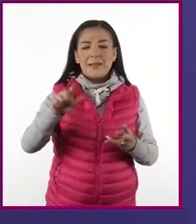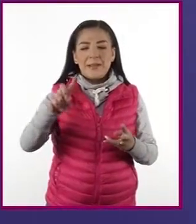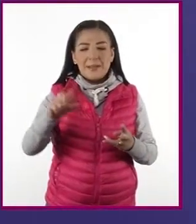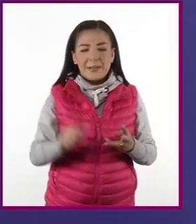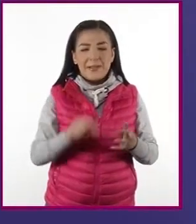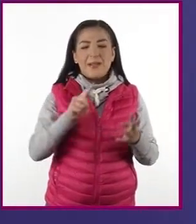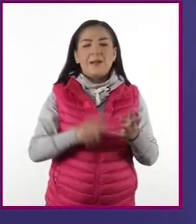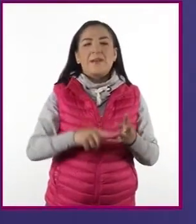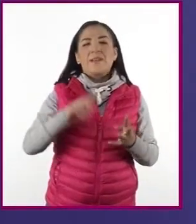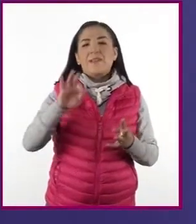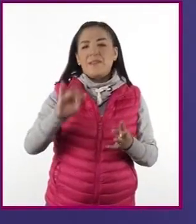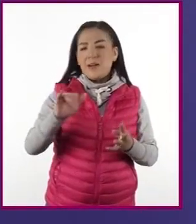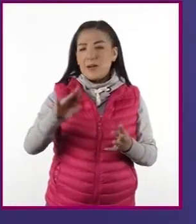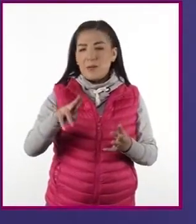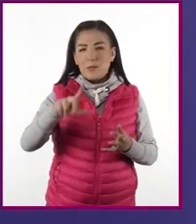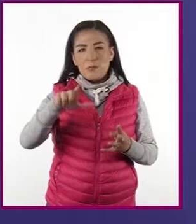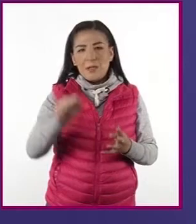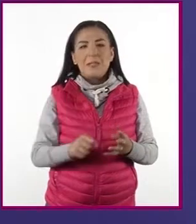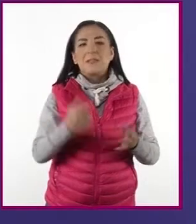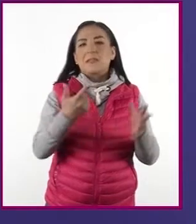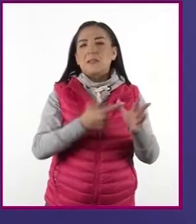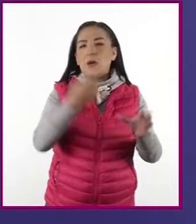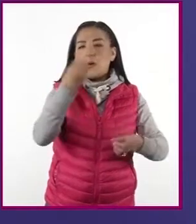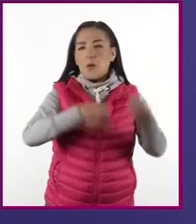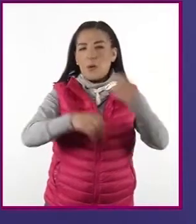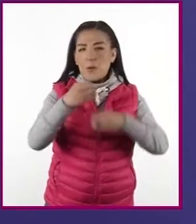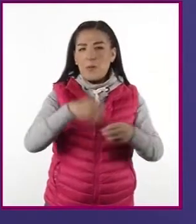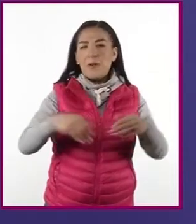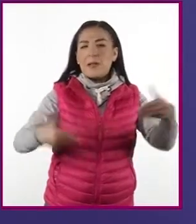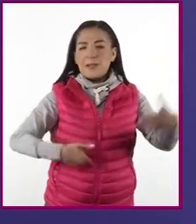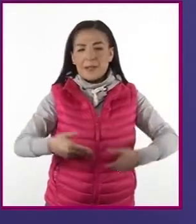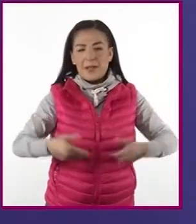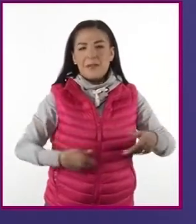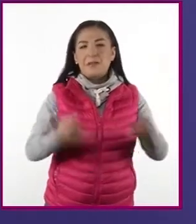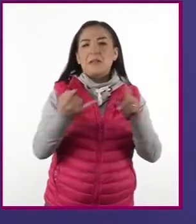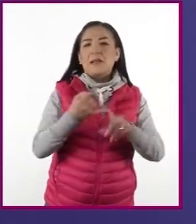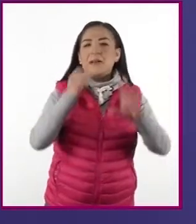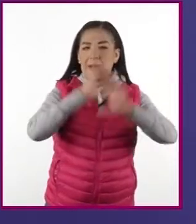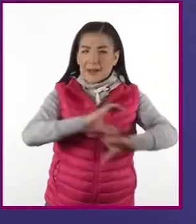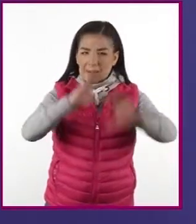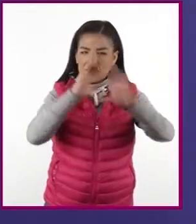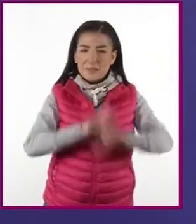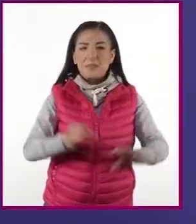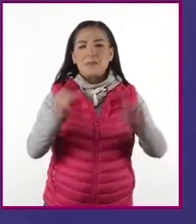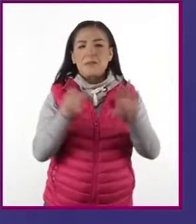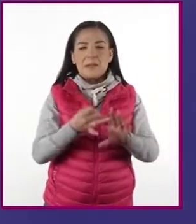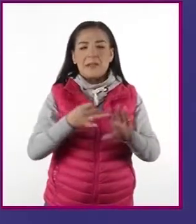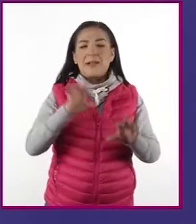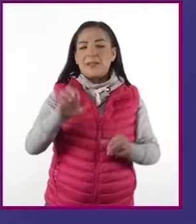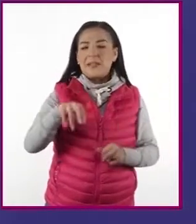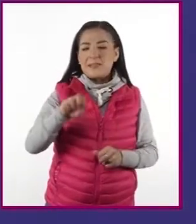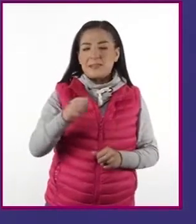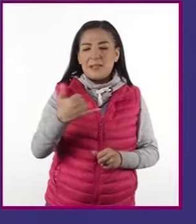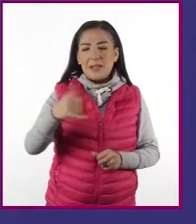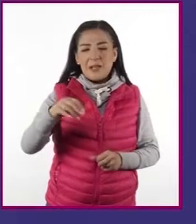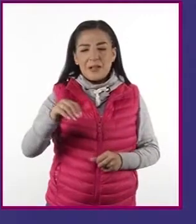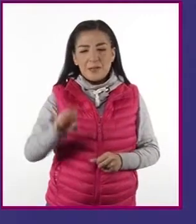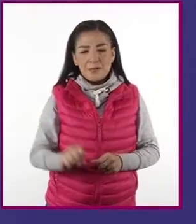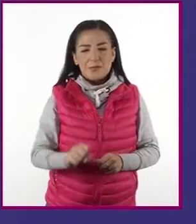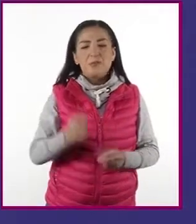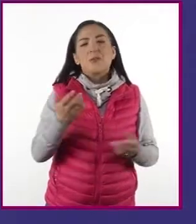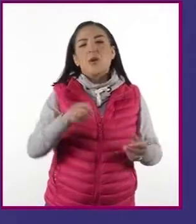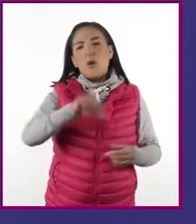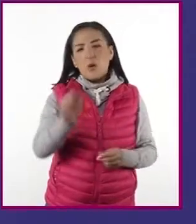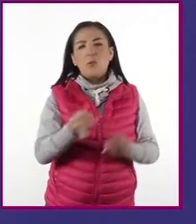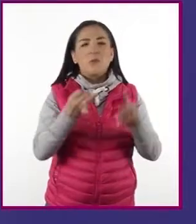teatro, canciones, ensayos, hasta una elección más específica, como cuentos